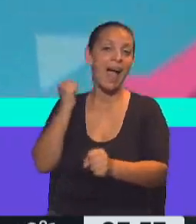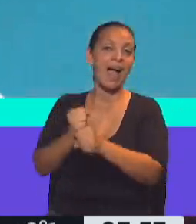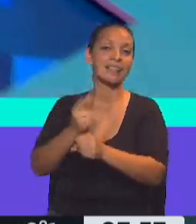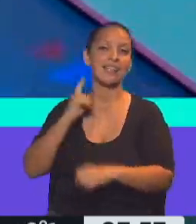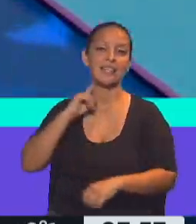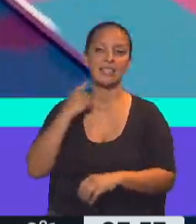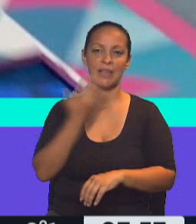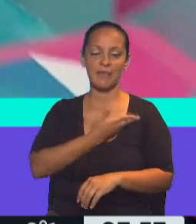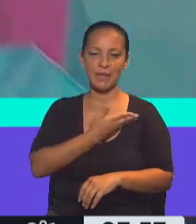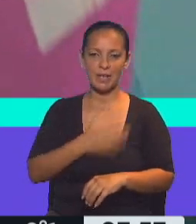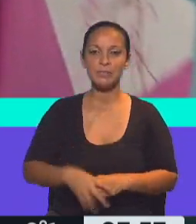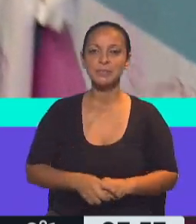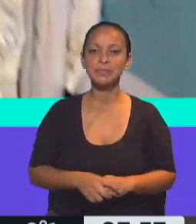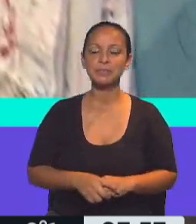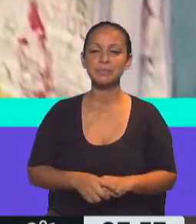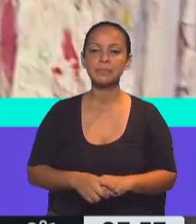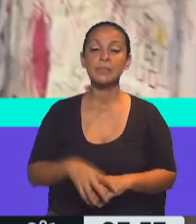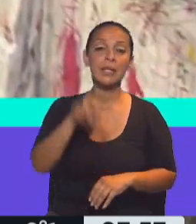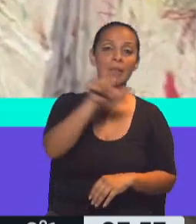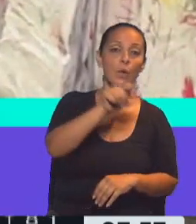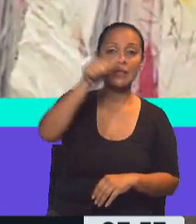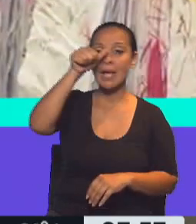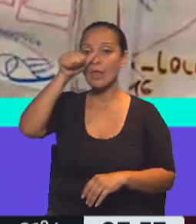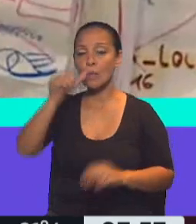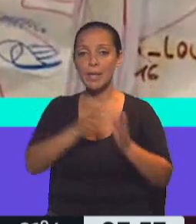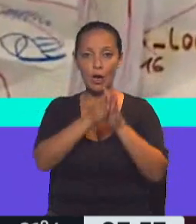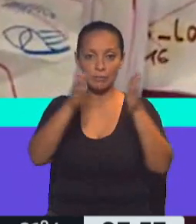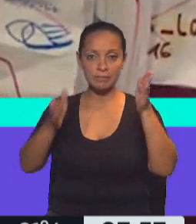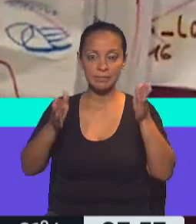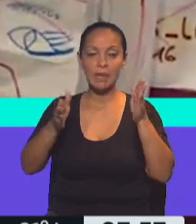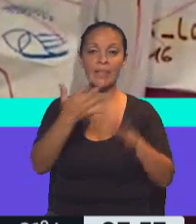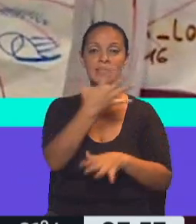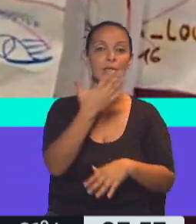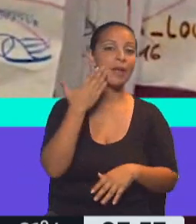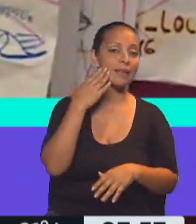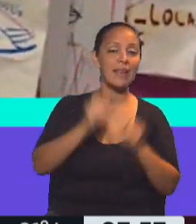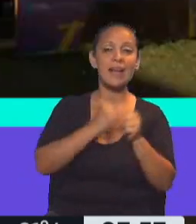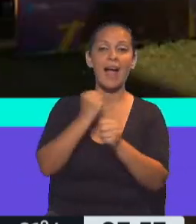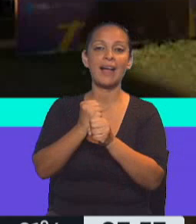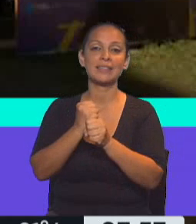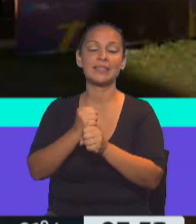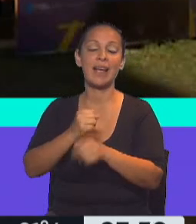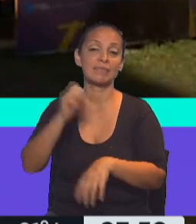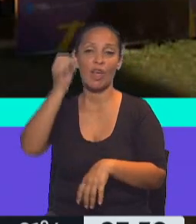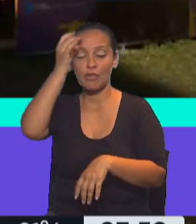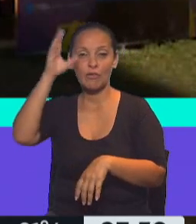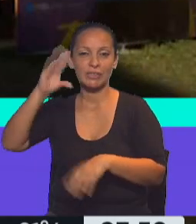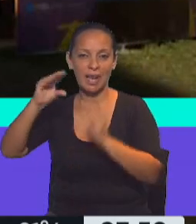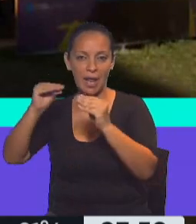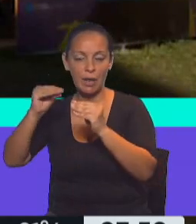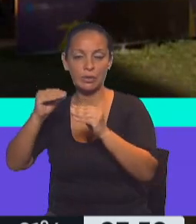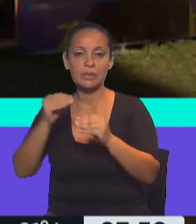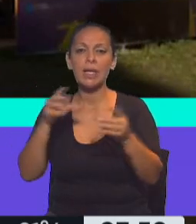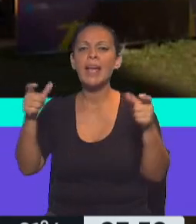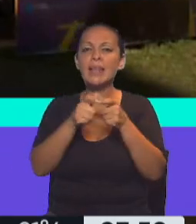de febrero. Nosotros estamos de lunes a domingo de 17 horas a 00. Las entradas las sacan por la